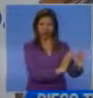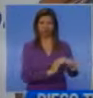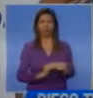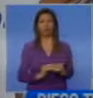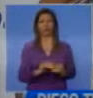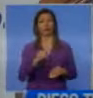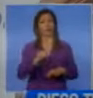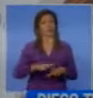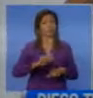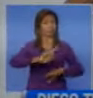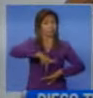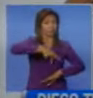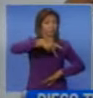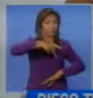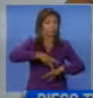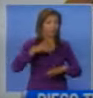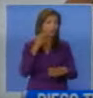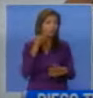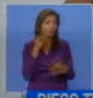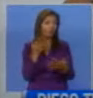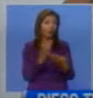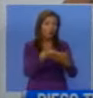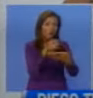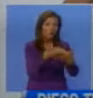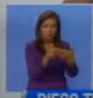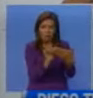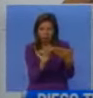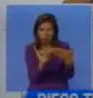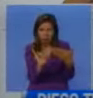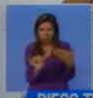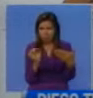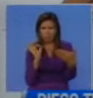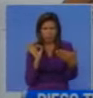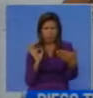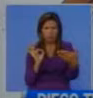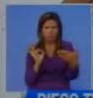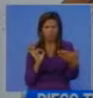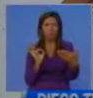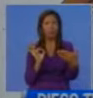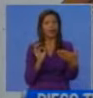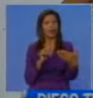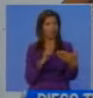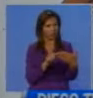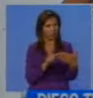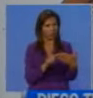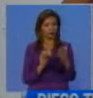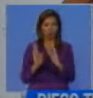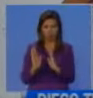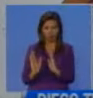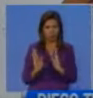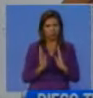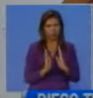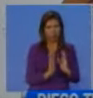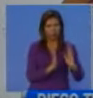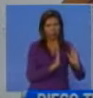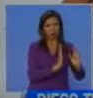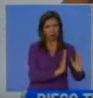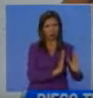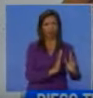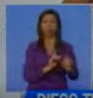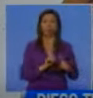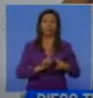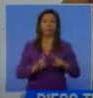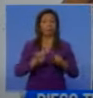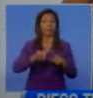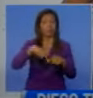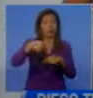los grafólogos. El informe que se presenta es un informe integral, o sea, no parcial, que van a conocer las autoridades. Yo les pediría que en todo caso, hasta